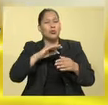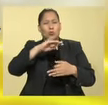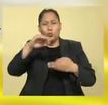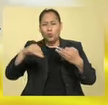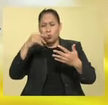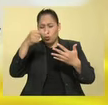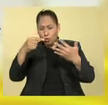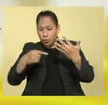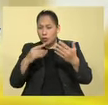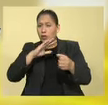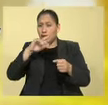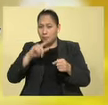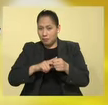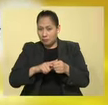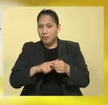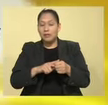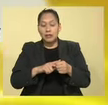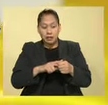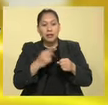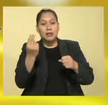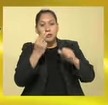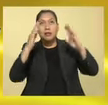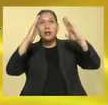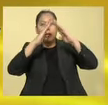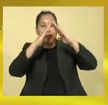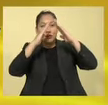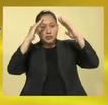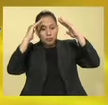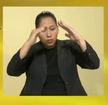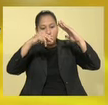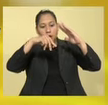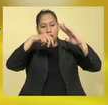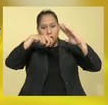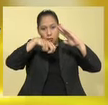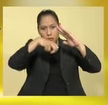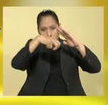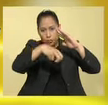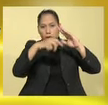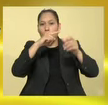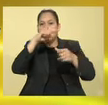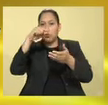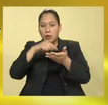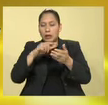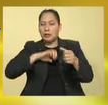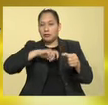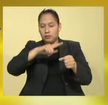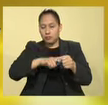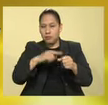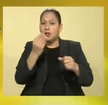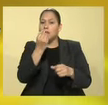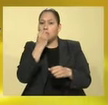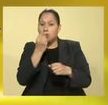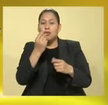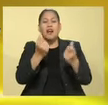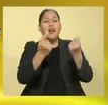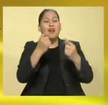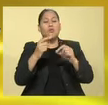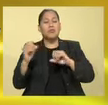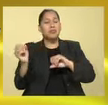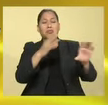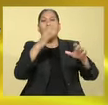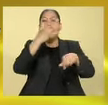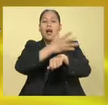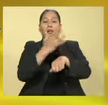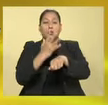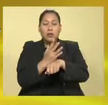animales que mencionamos Ayer todos deben de tener un espacio adecuado alimentación Cuántos perros no van y los botan en la